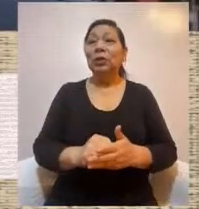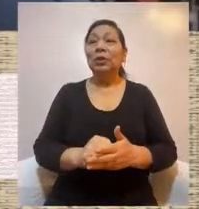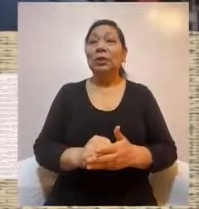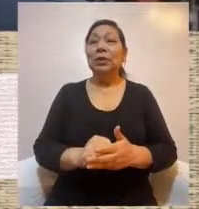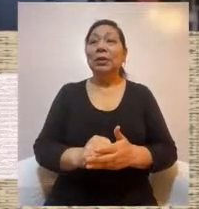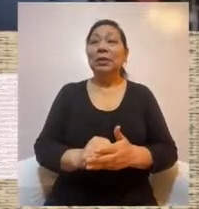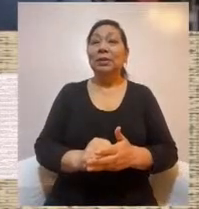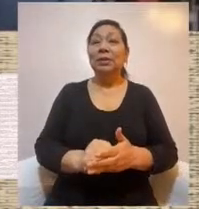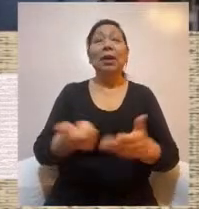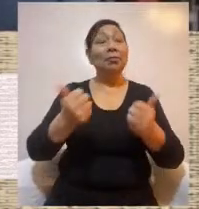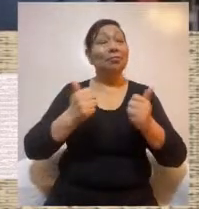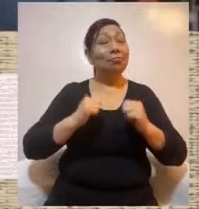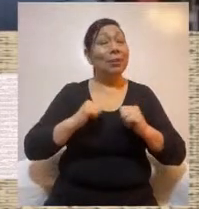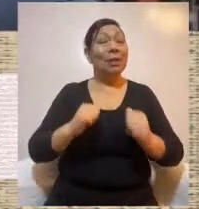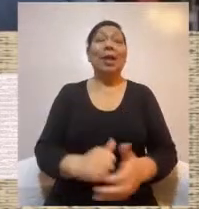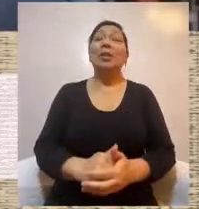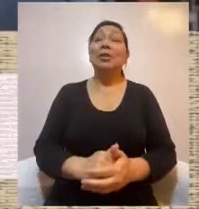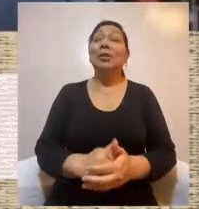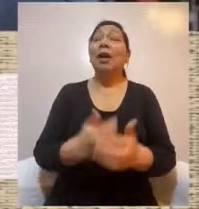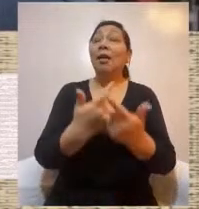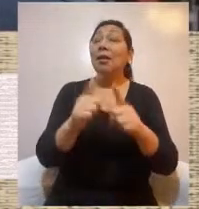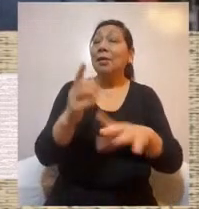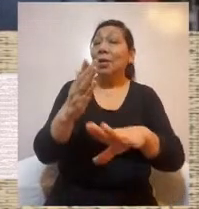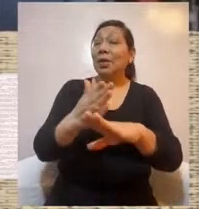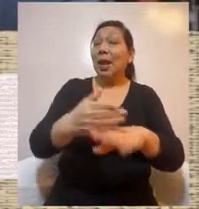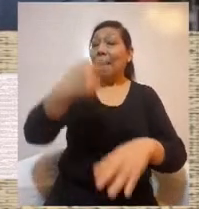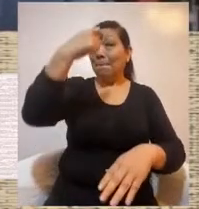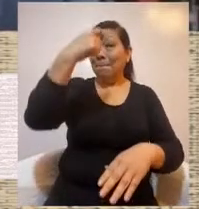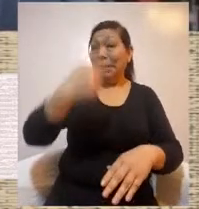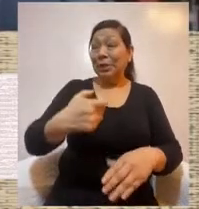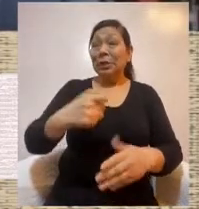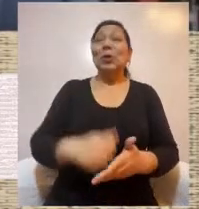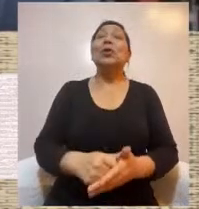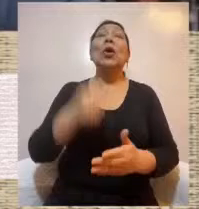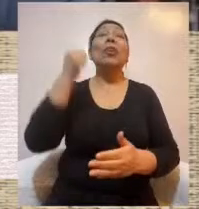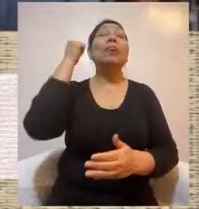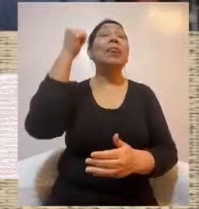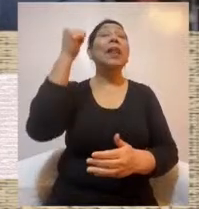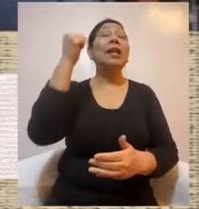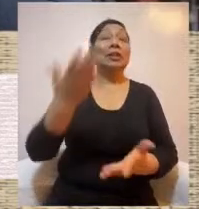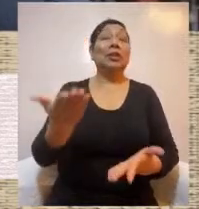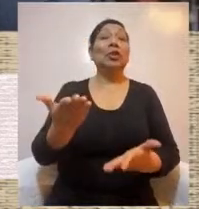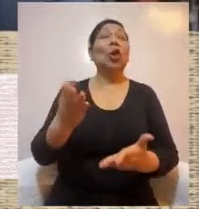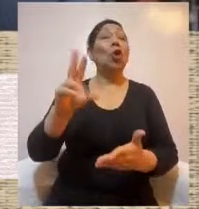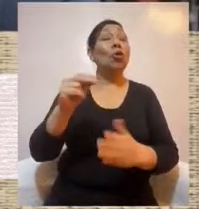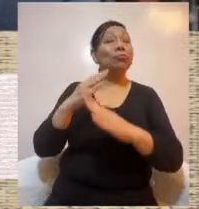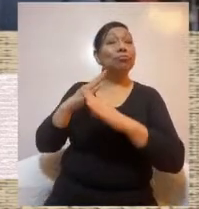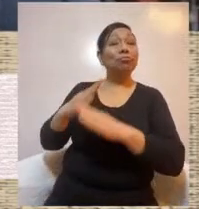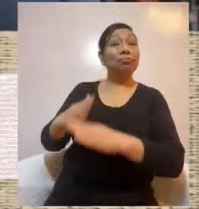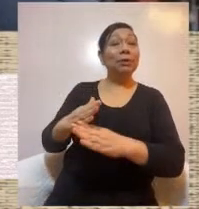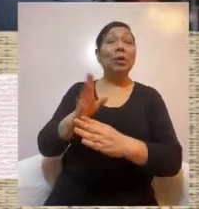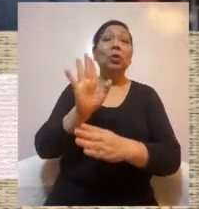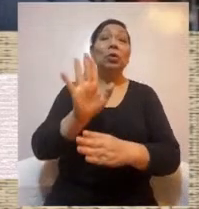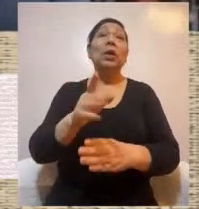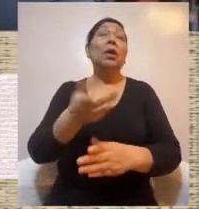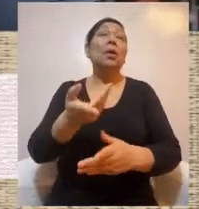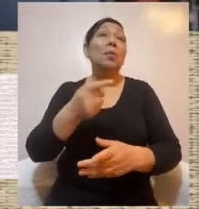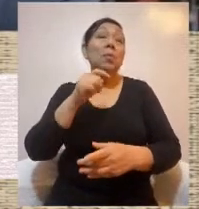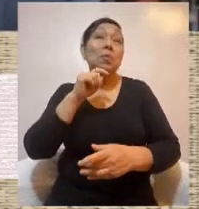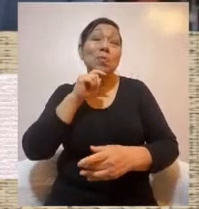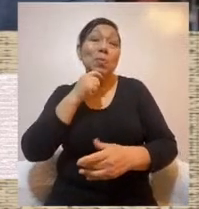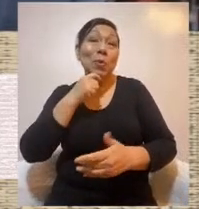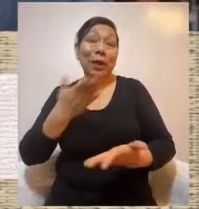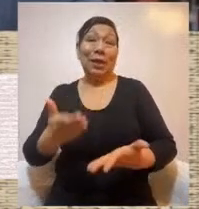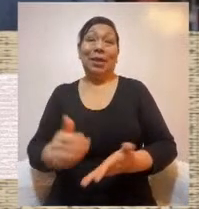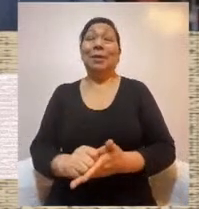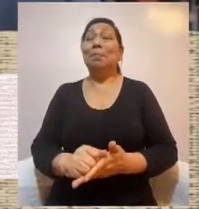sería el derecho al descanso, el derecho al libre desarrollo de la personalidad, el derecho a la no discriminación en función del sexo,